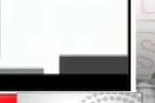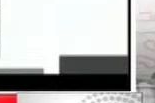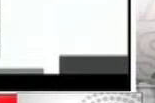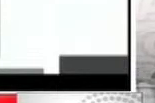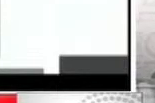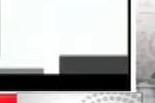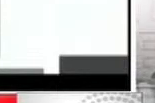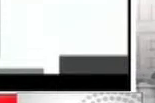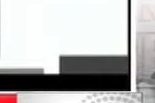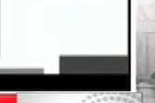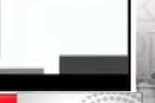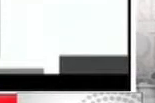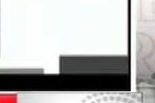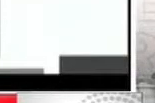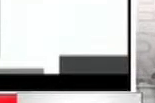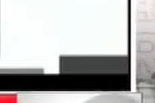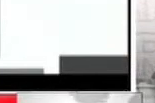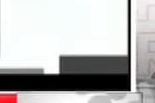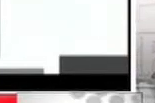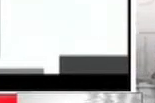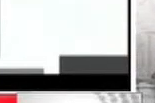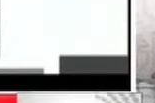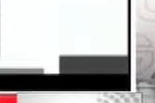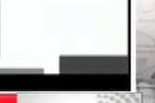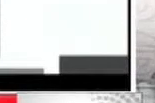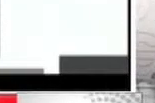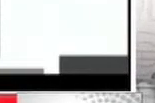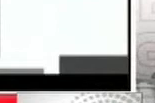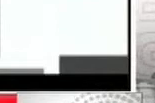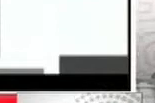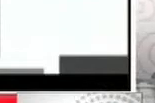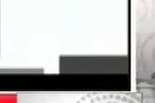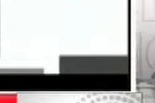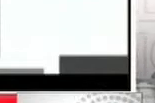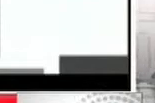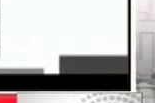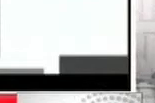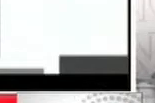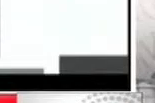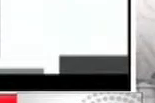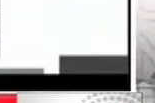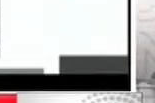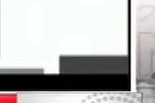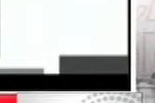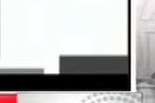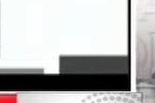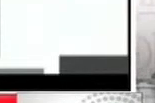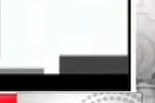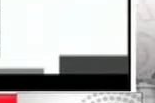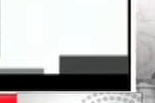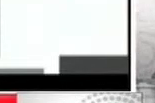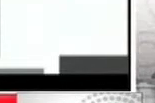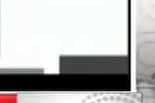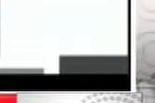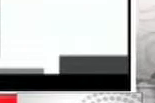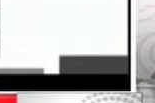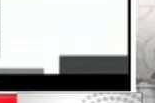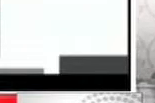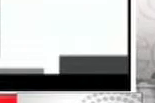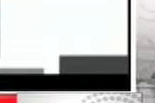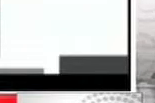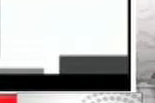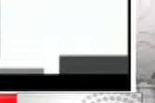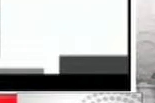hacemos de ejecución, ¿no?, de los distintos sectores que dependen directamente